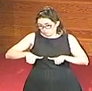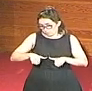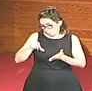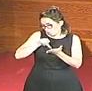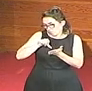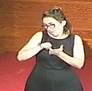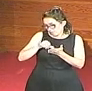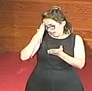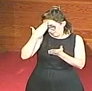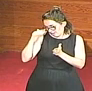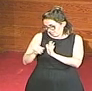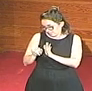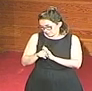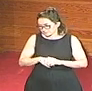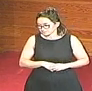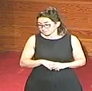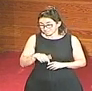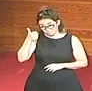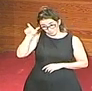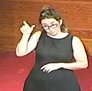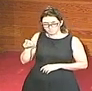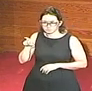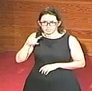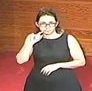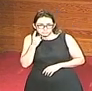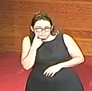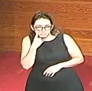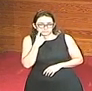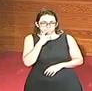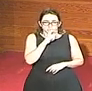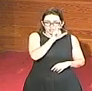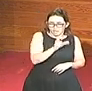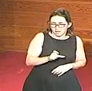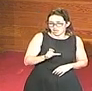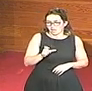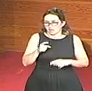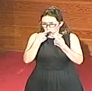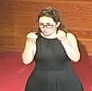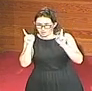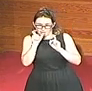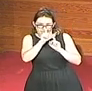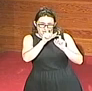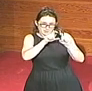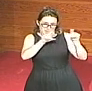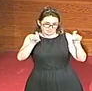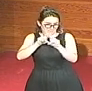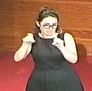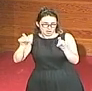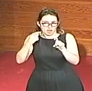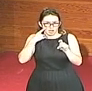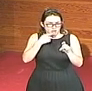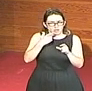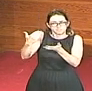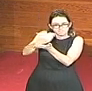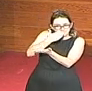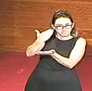descubierto que un grupo de empresarios eslovacos e italianos habían obtenido, pues, de forma fraudulenta fondos que enviaba